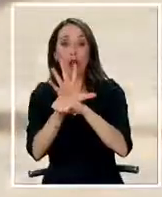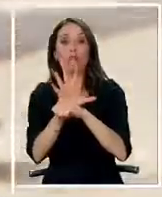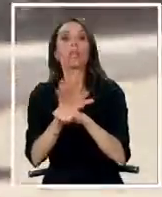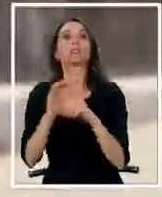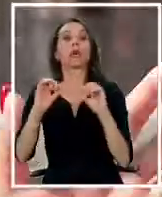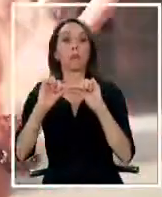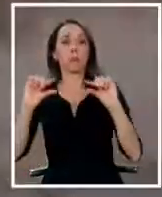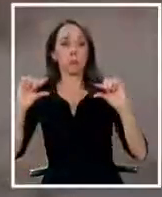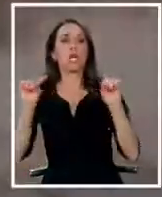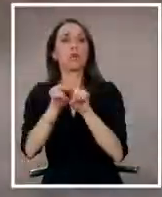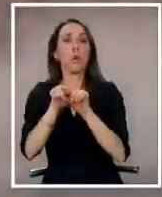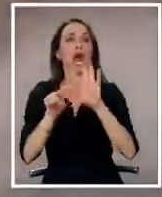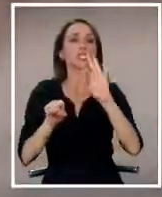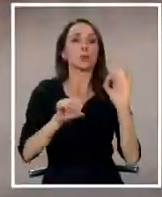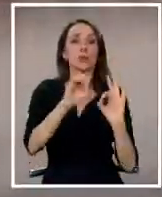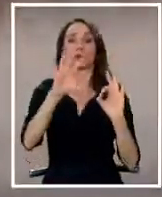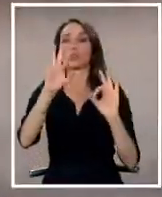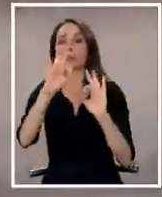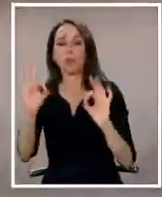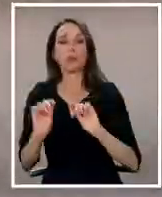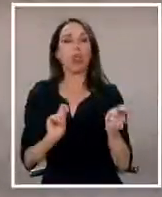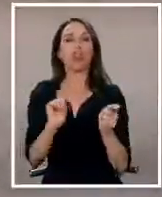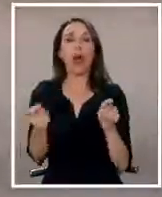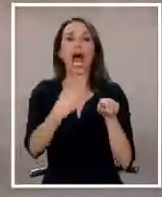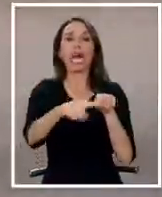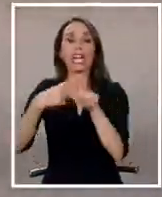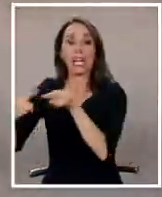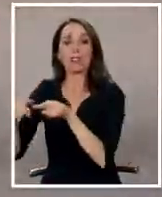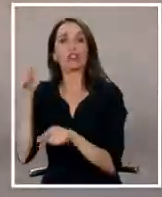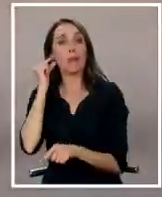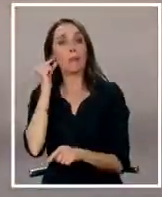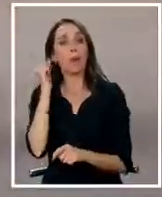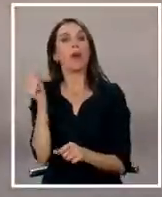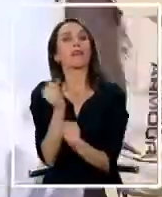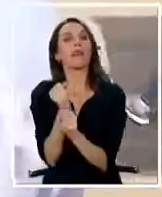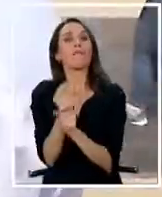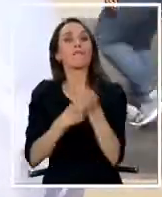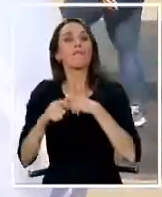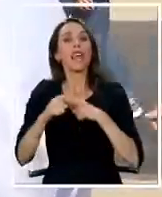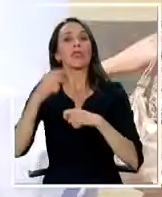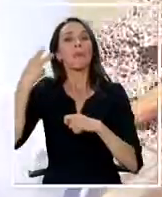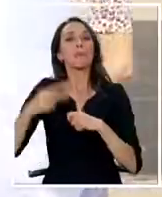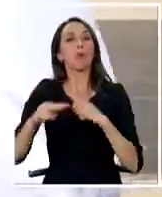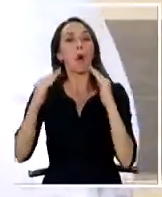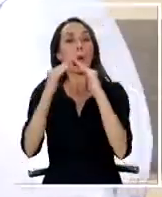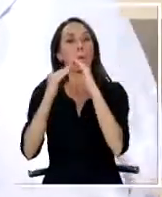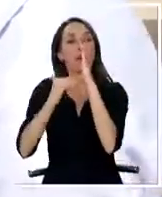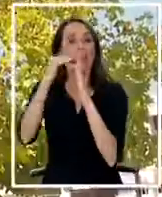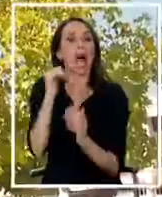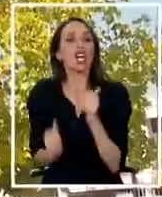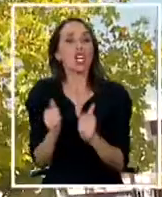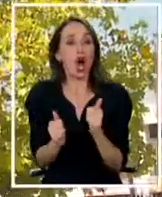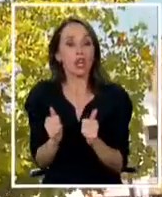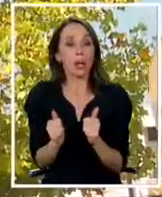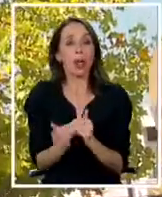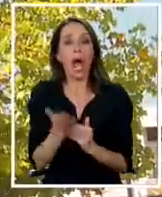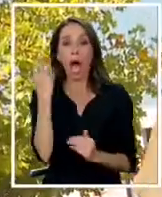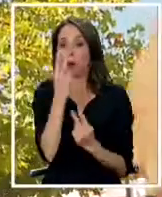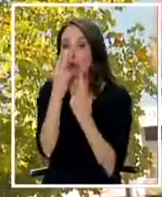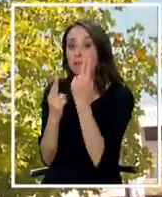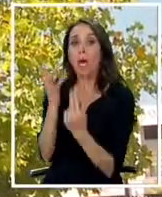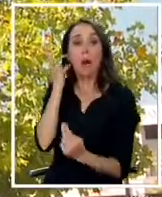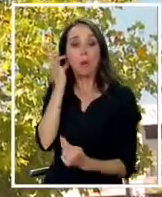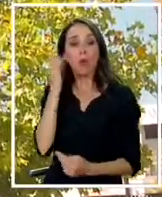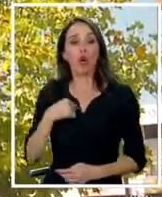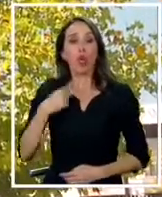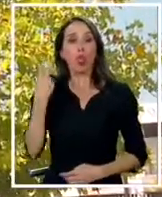de cerca Teresa. Ella trabaja en la sección de postventa en una corredora de propiedades y asegura que en los últimos años la presencia de mujeres